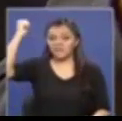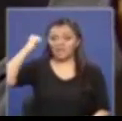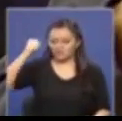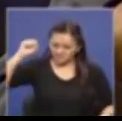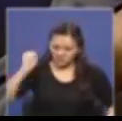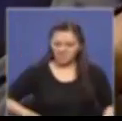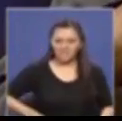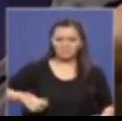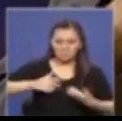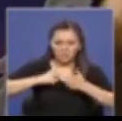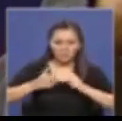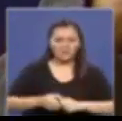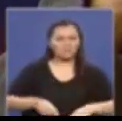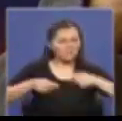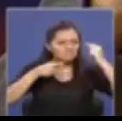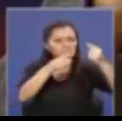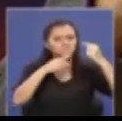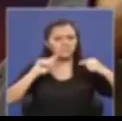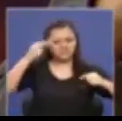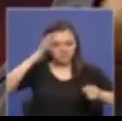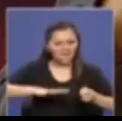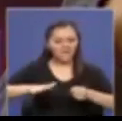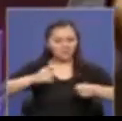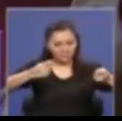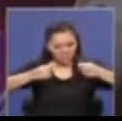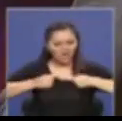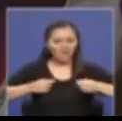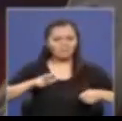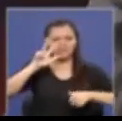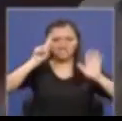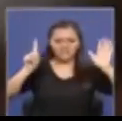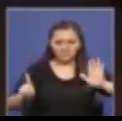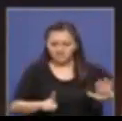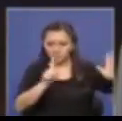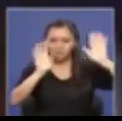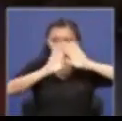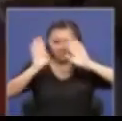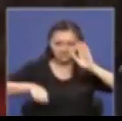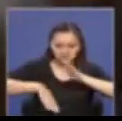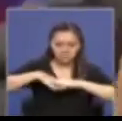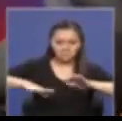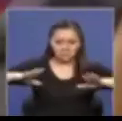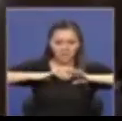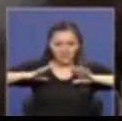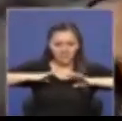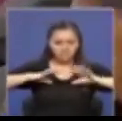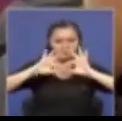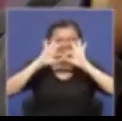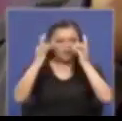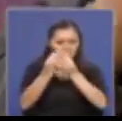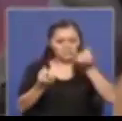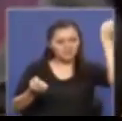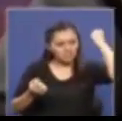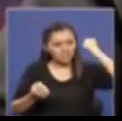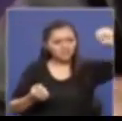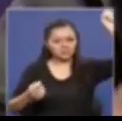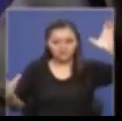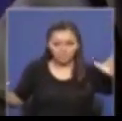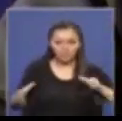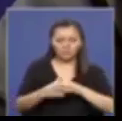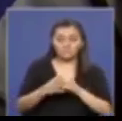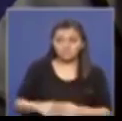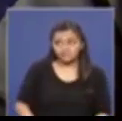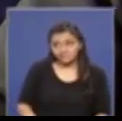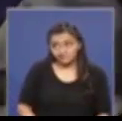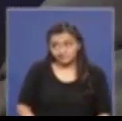tirapiedras y obtenía que el Estado les permitiera trabajar solo 36 horas, vacaciones pagadas con su familia, porque todo eso encontramos, por si acaso,